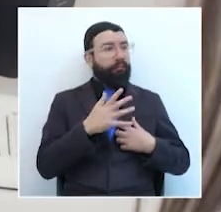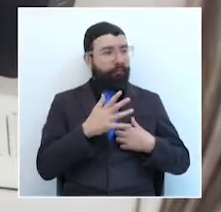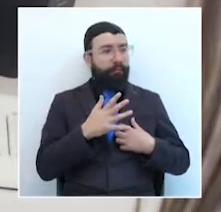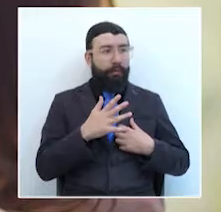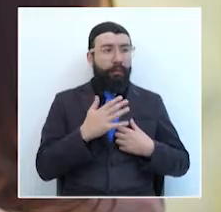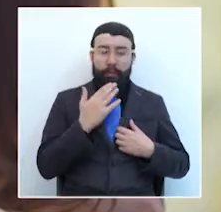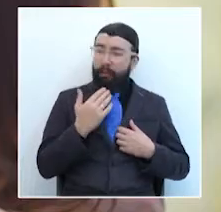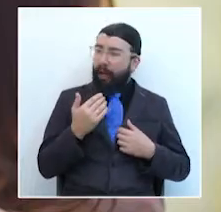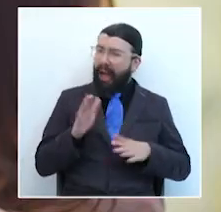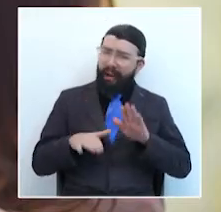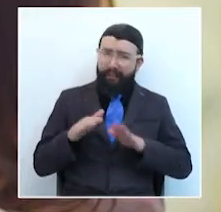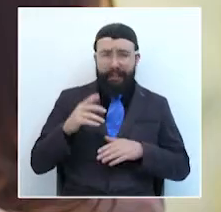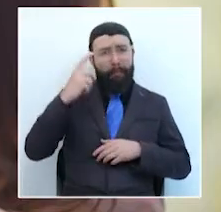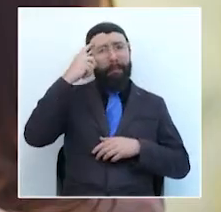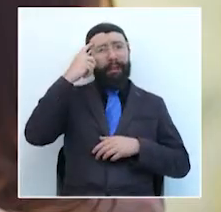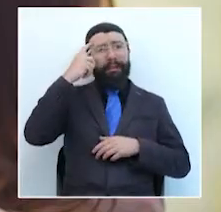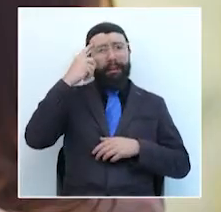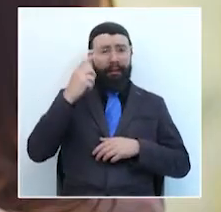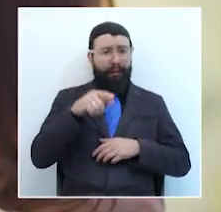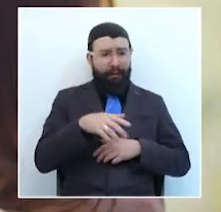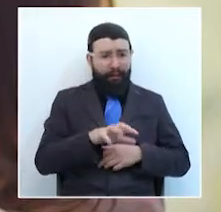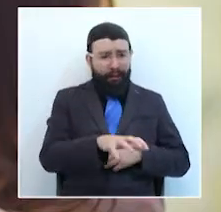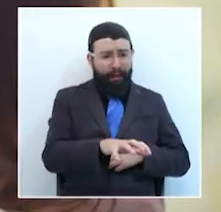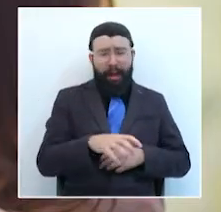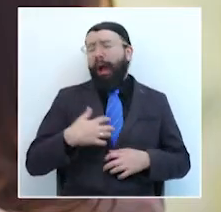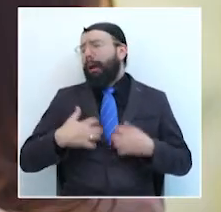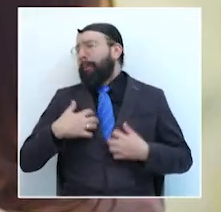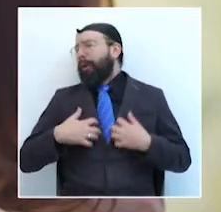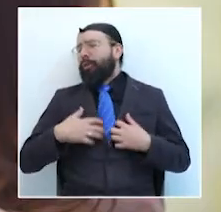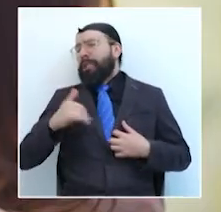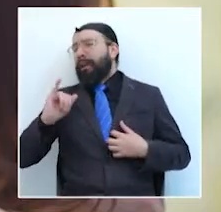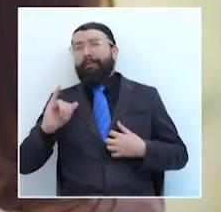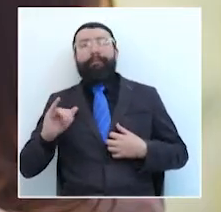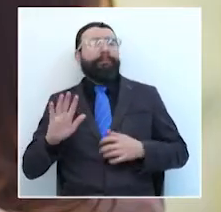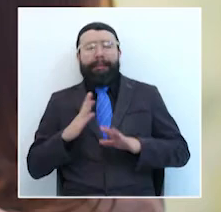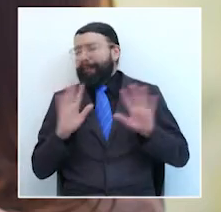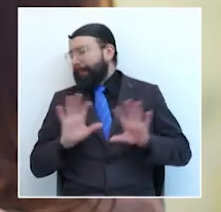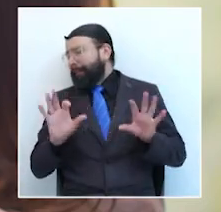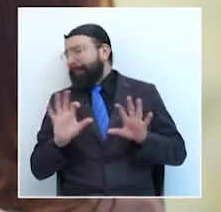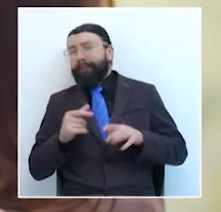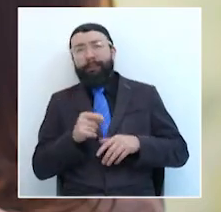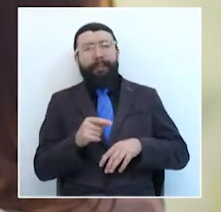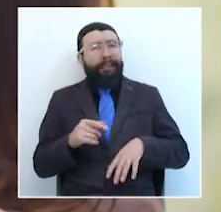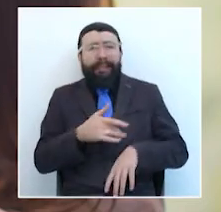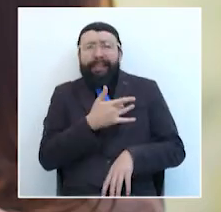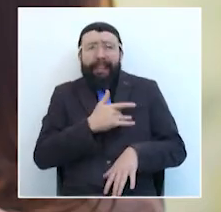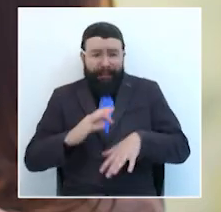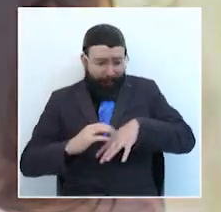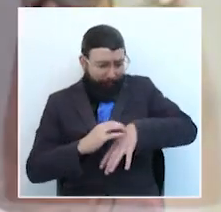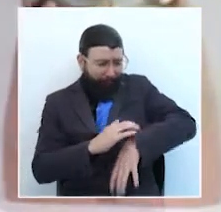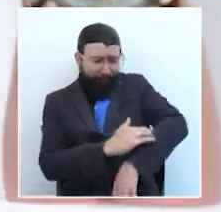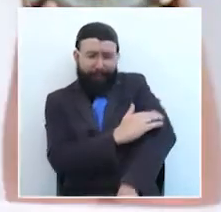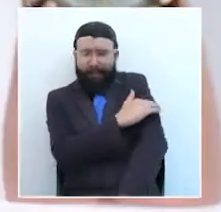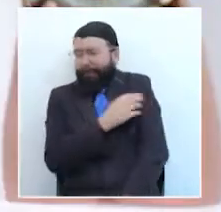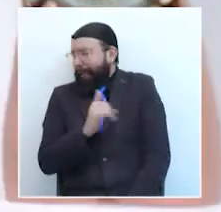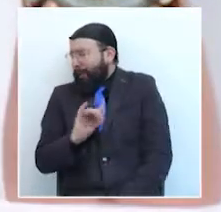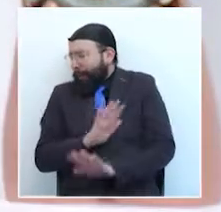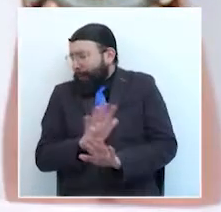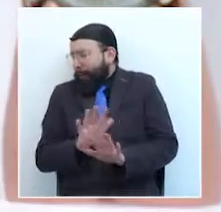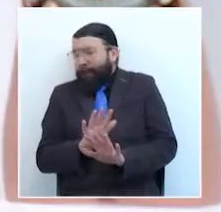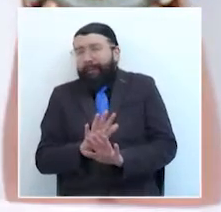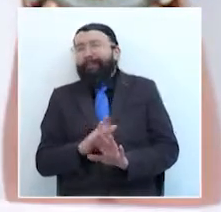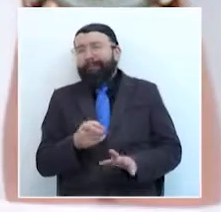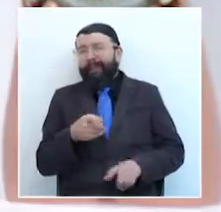veces con sólo pensarlo ya la persona si realmente tiene la fobia ya la siguiente siente la sintomatología tiene la sintomatología